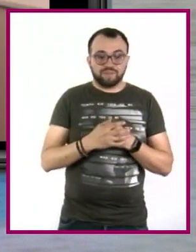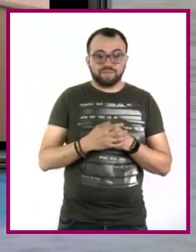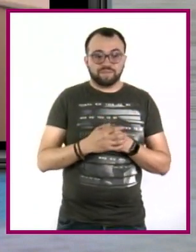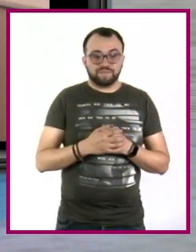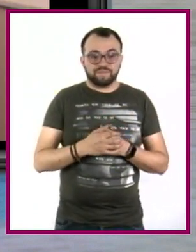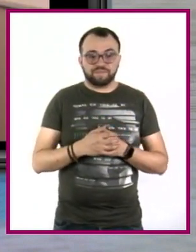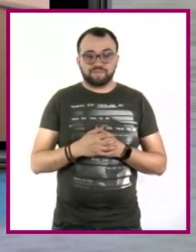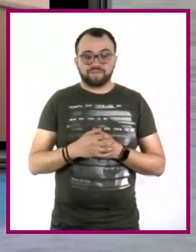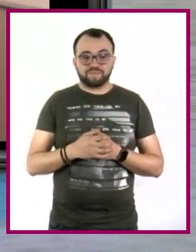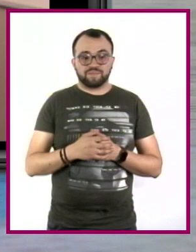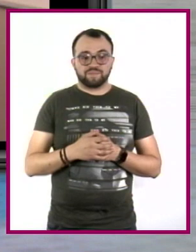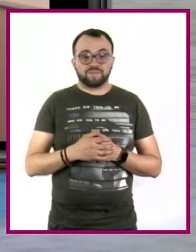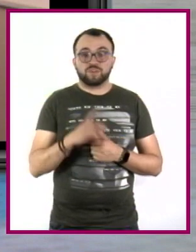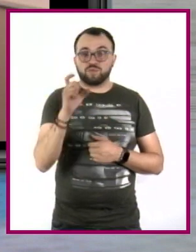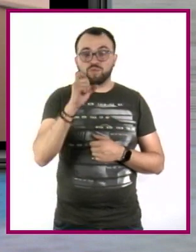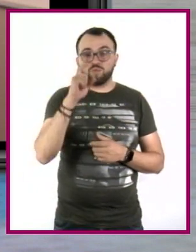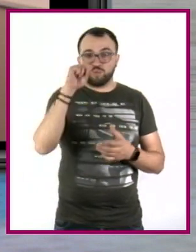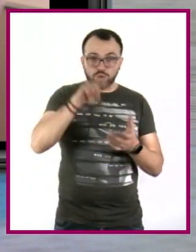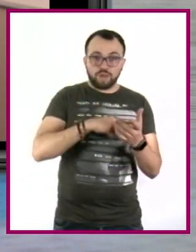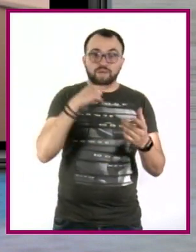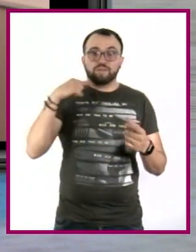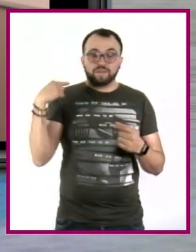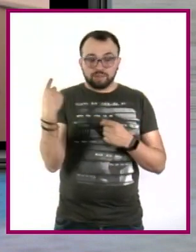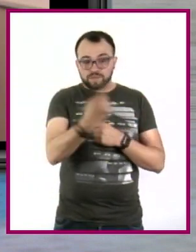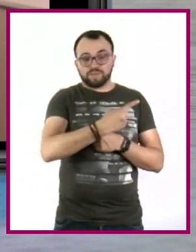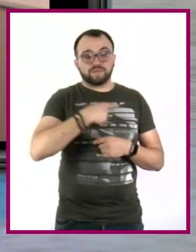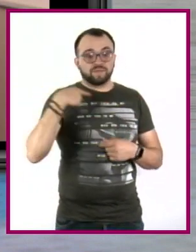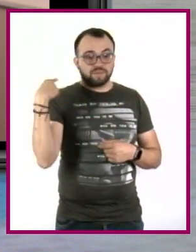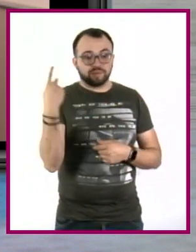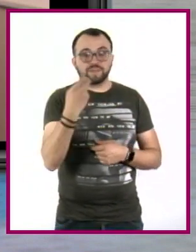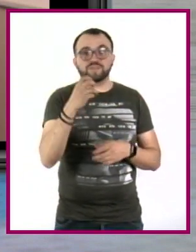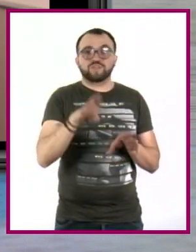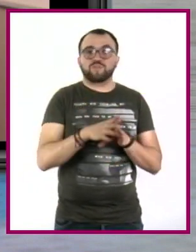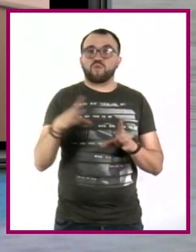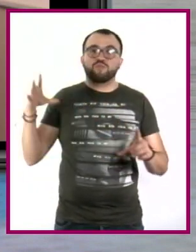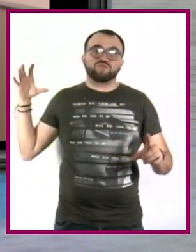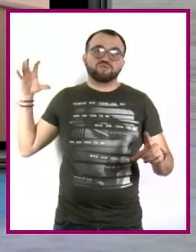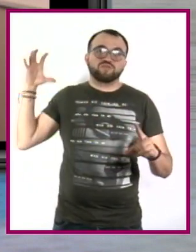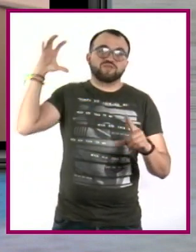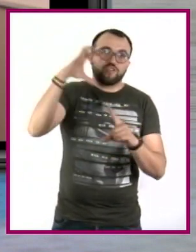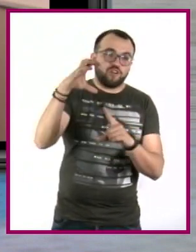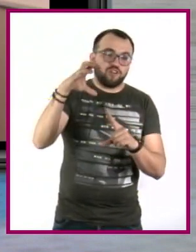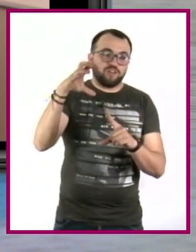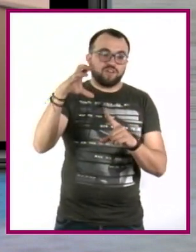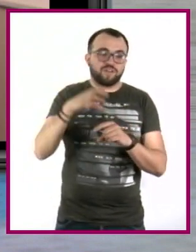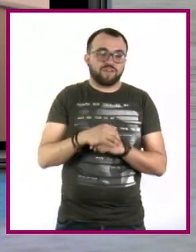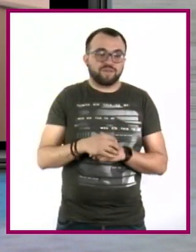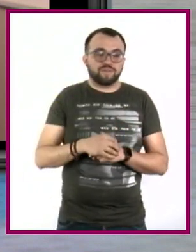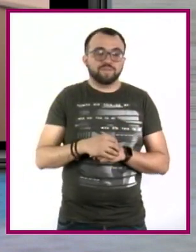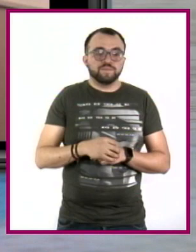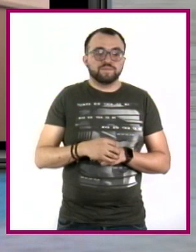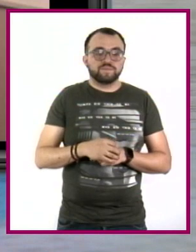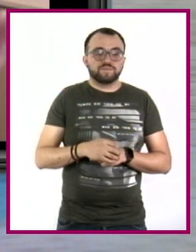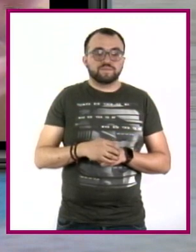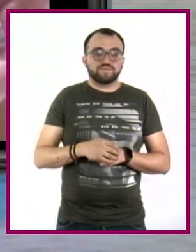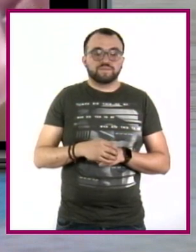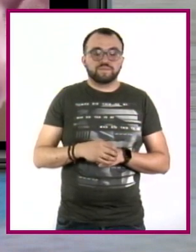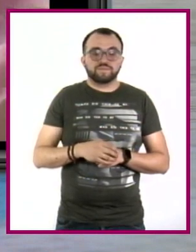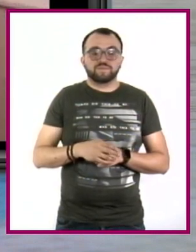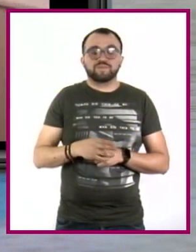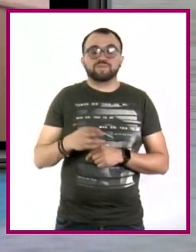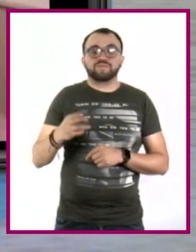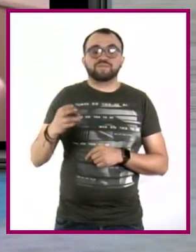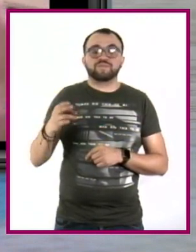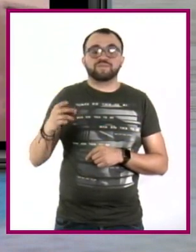vez en cada vuelta, ¿sí? Está expuesto al Sol, ¿sí? Y nosotros no queremos estar expuestos al